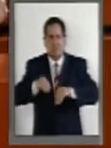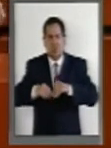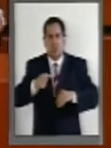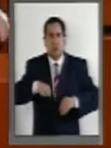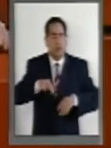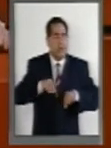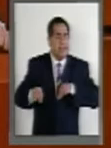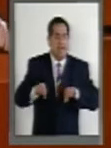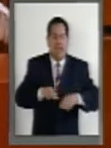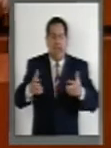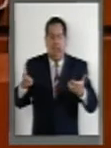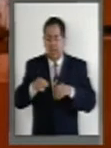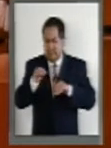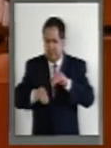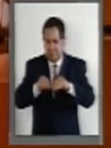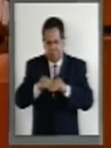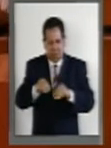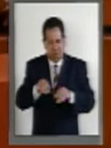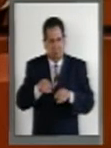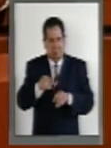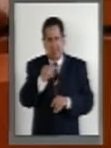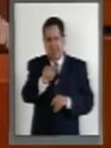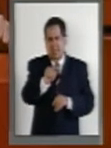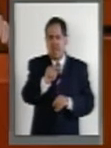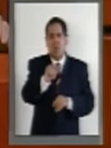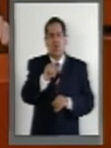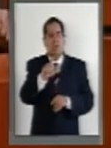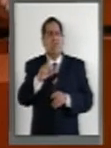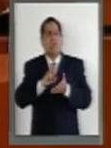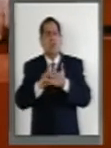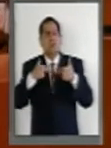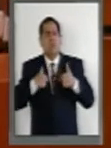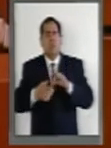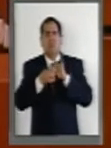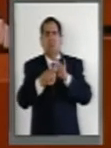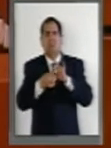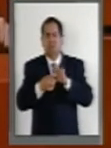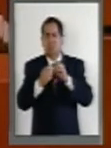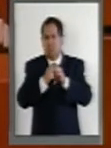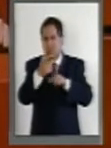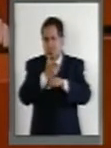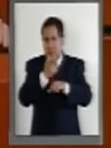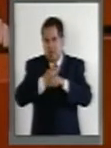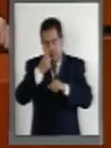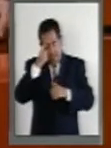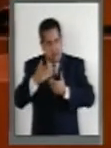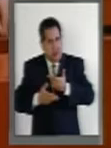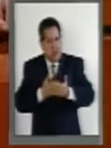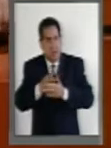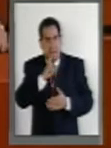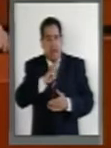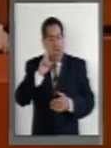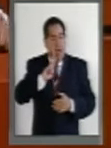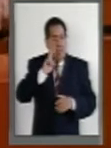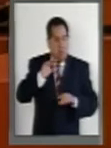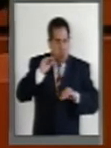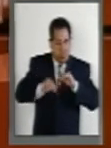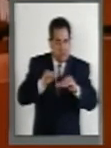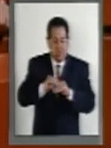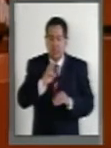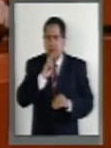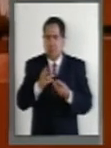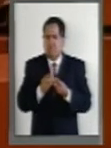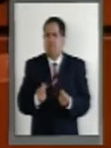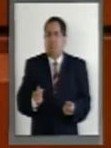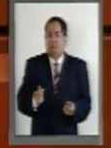a trabajar en un tratado de derechos humanos que permita que logremos también resolver